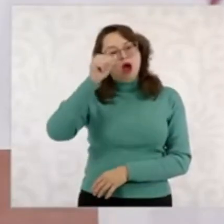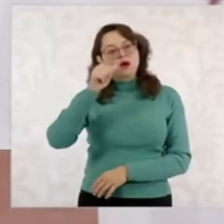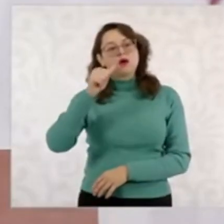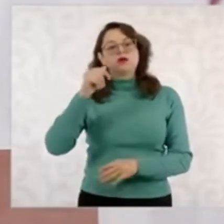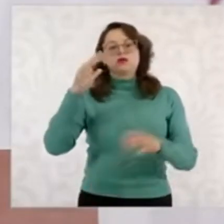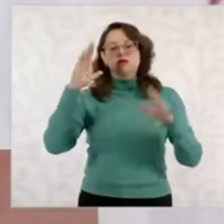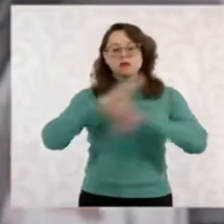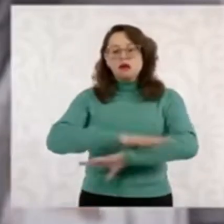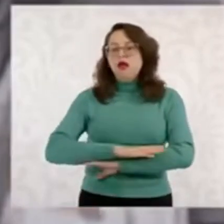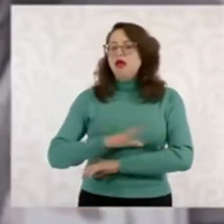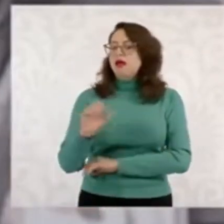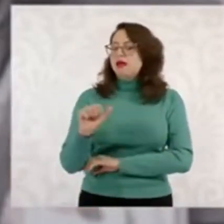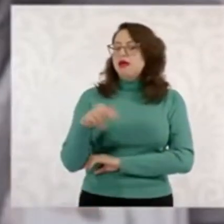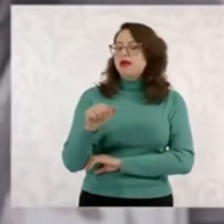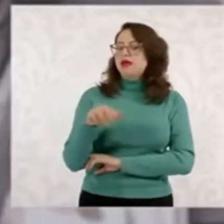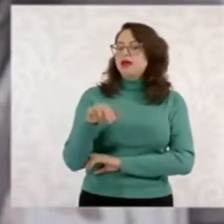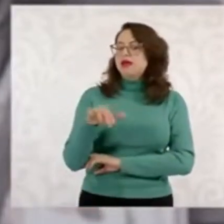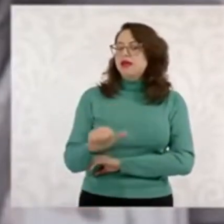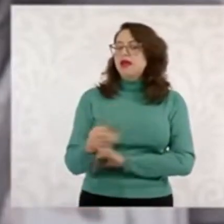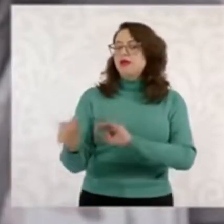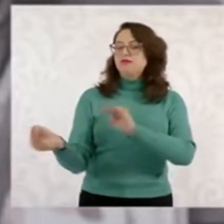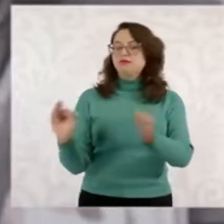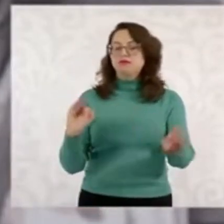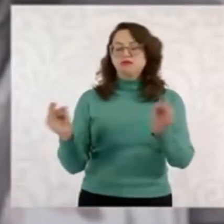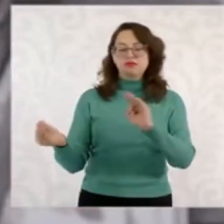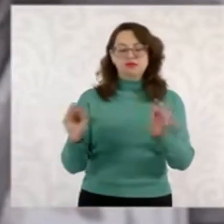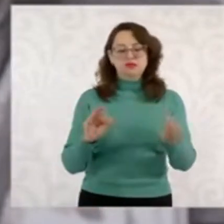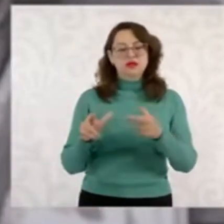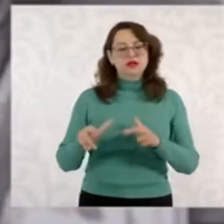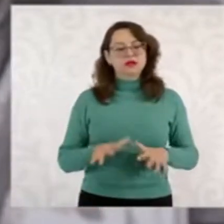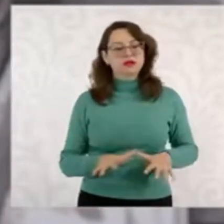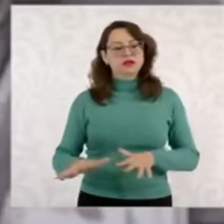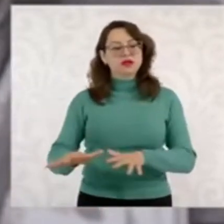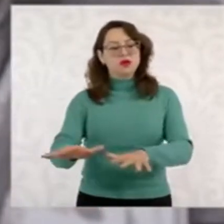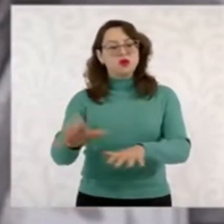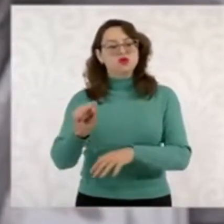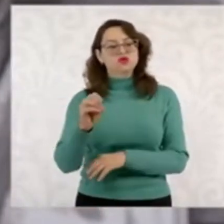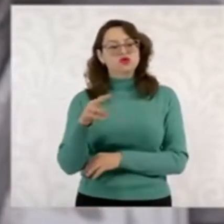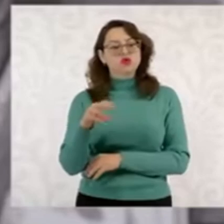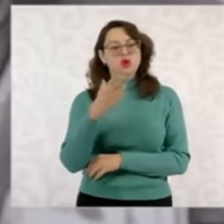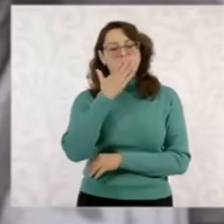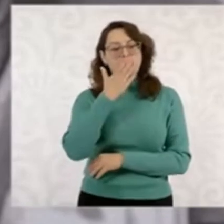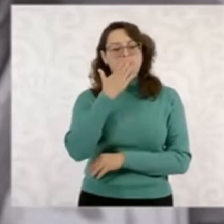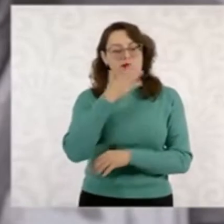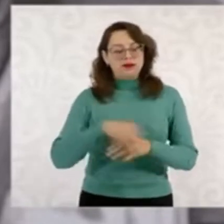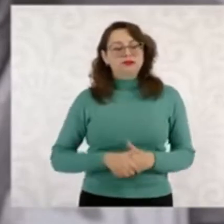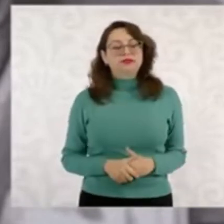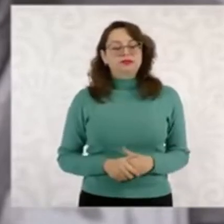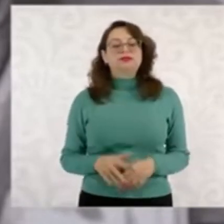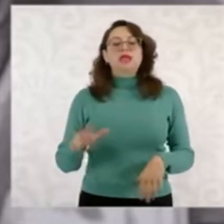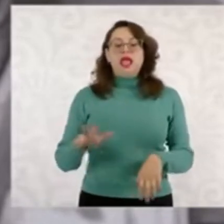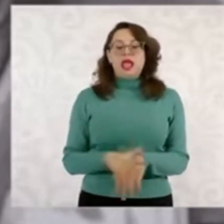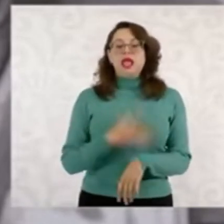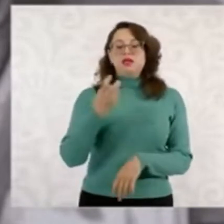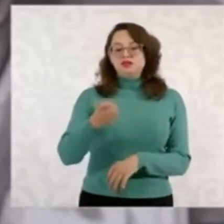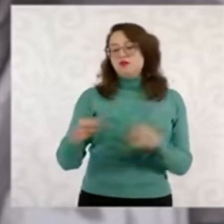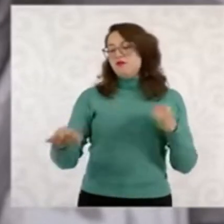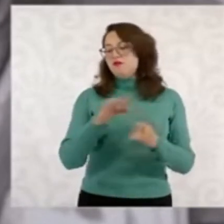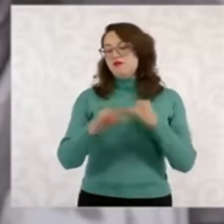para Cananea y las comunidades del río Sonora. Con ese espíritu llegamos a fin de